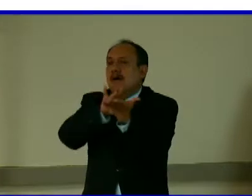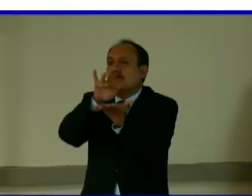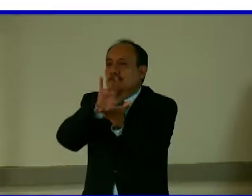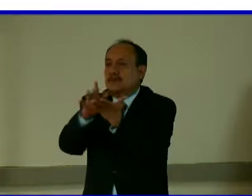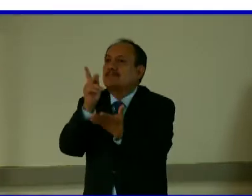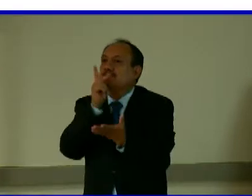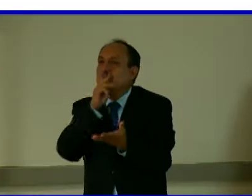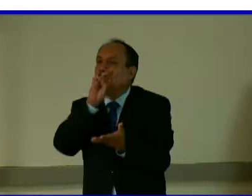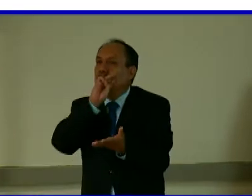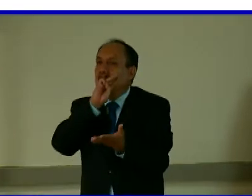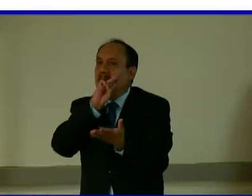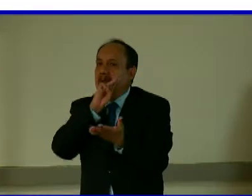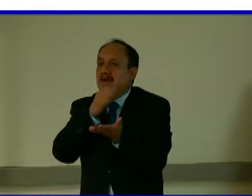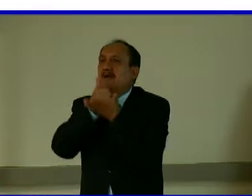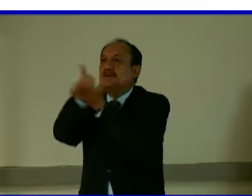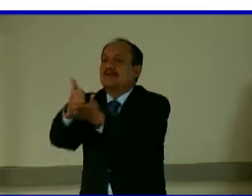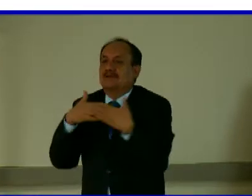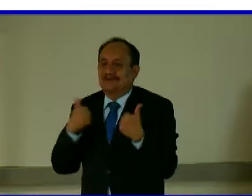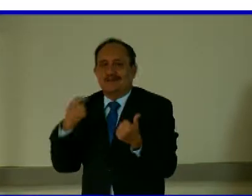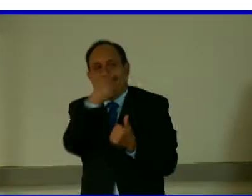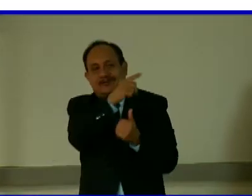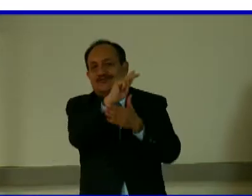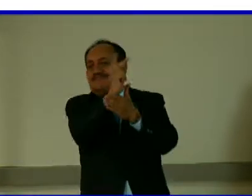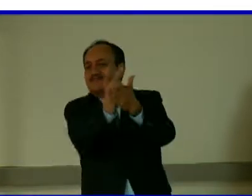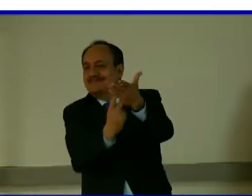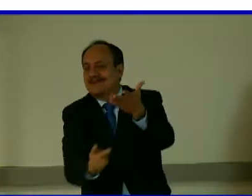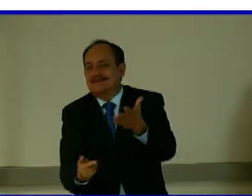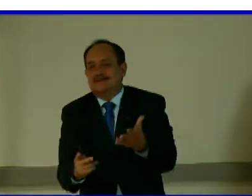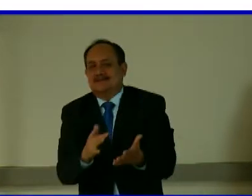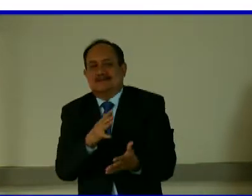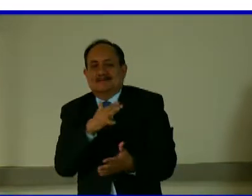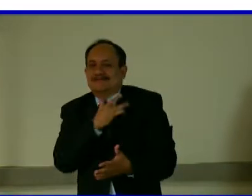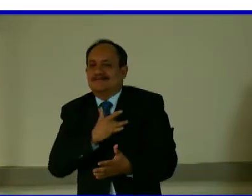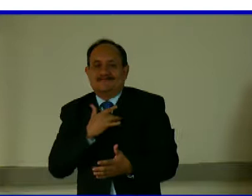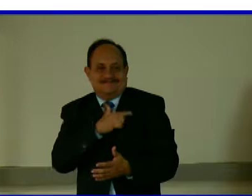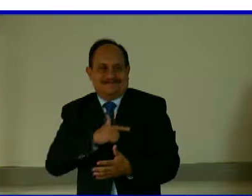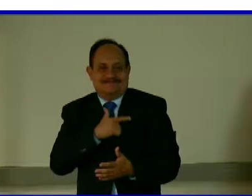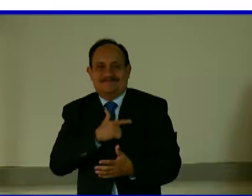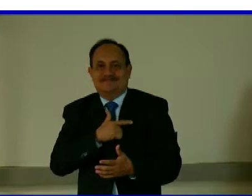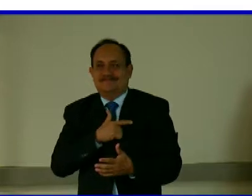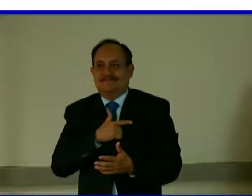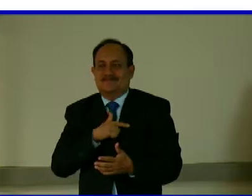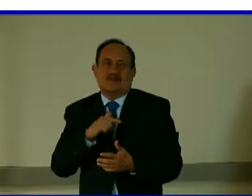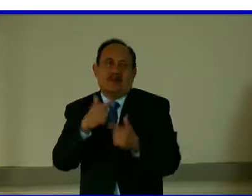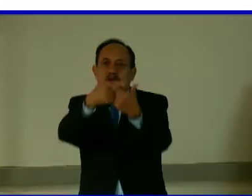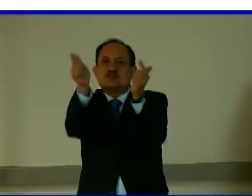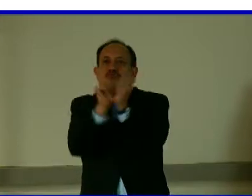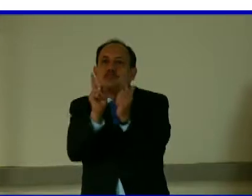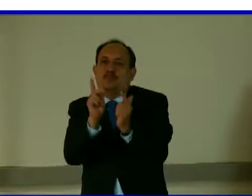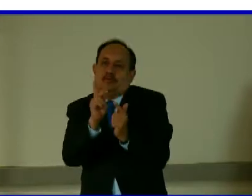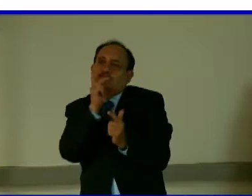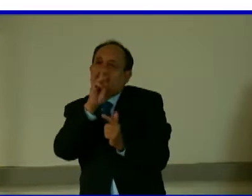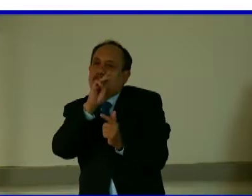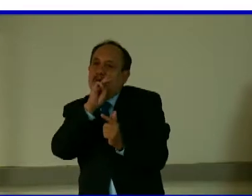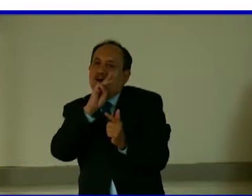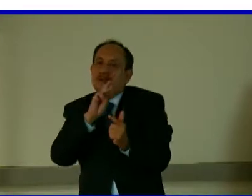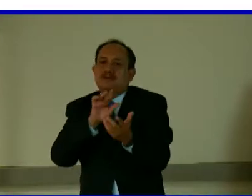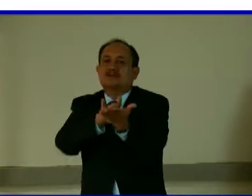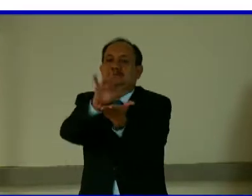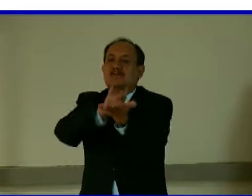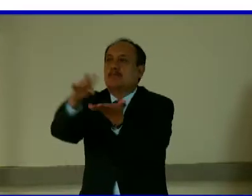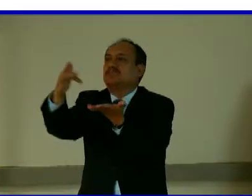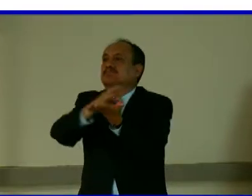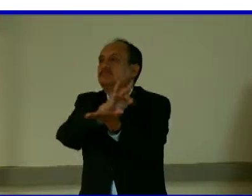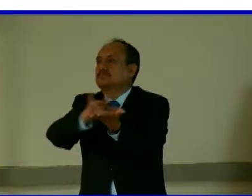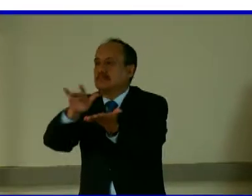y ayudarles a entender. Por eso me encanta el programa que ustedes han desarrollado aquí con un grupo de padres que se apoyan los unos al otro y se dan cuenta